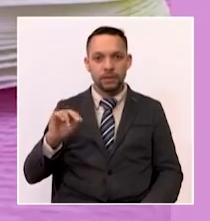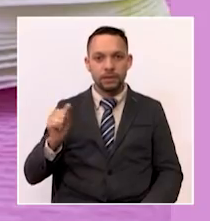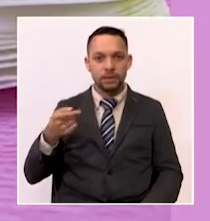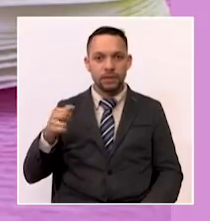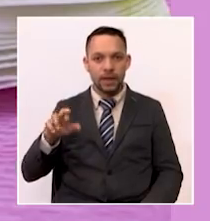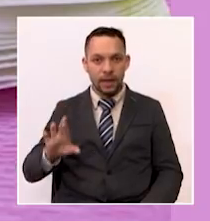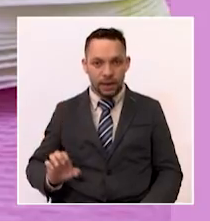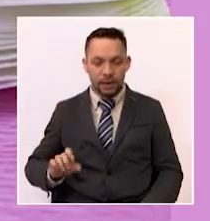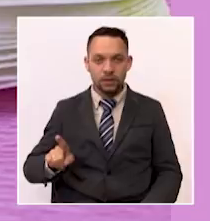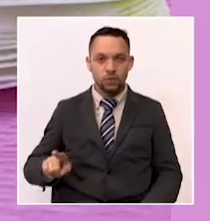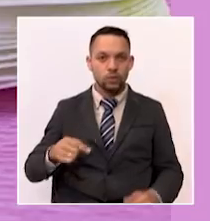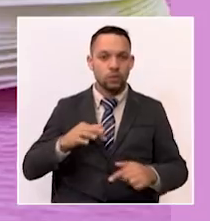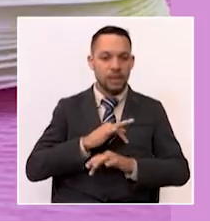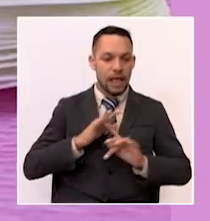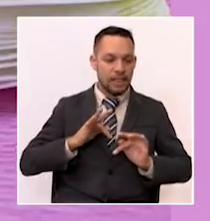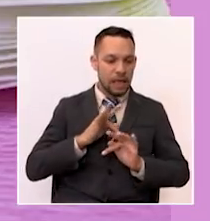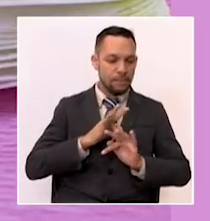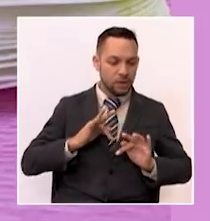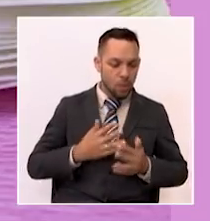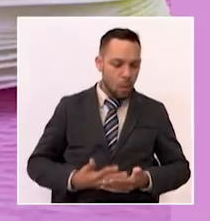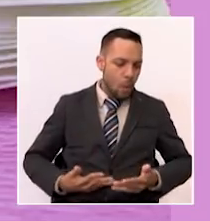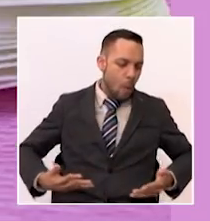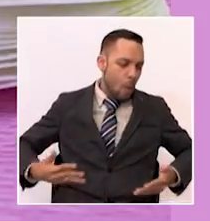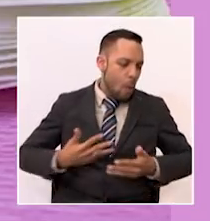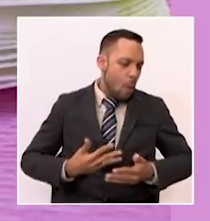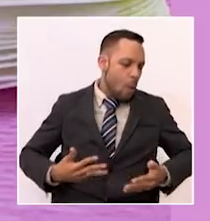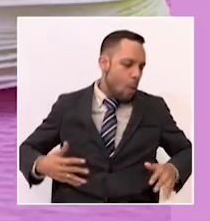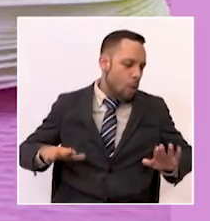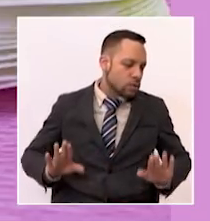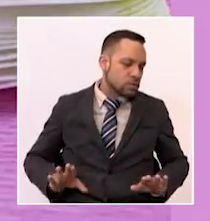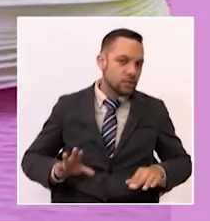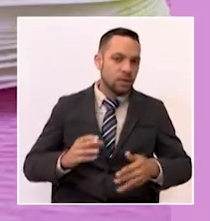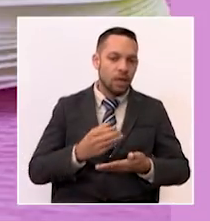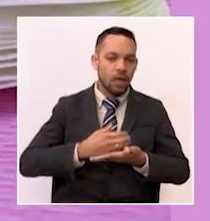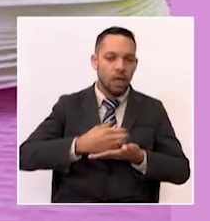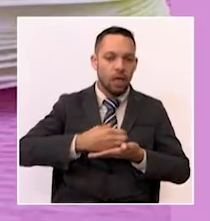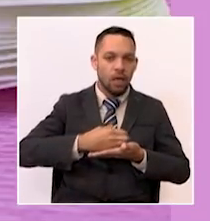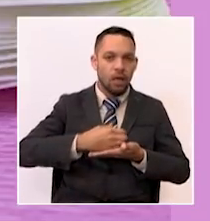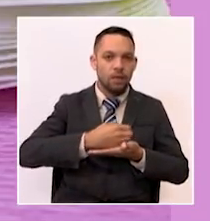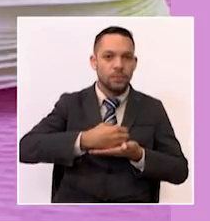se compran cosas en la droguería que son formuladas por el señor de la droguería